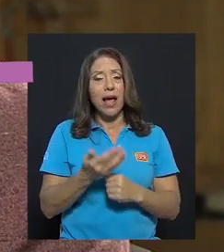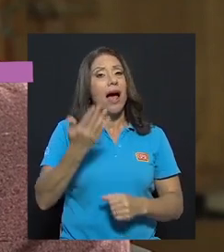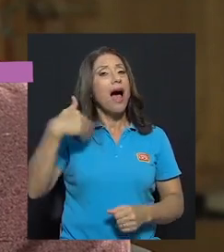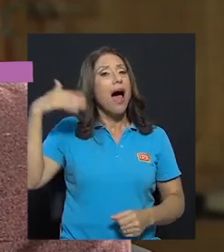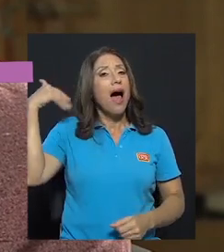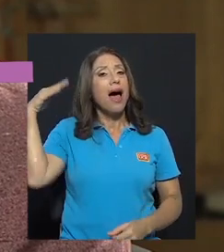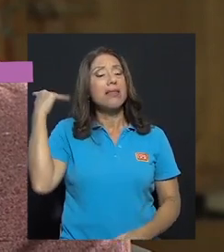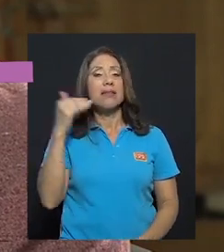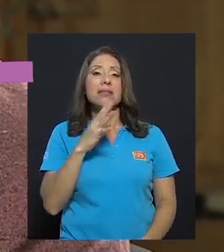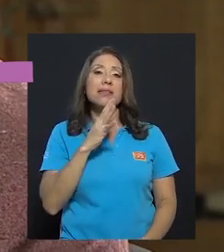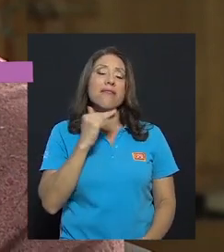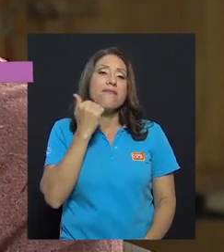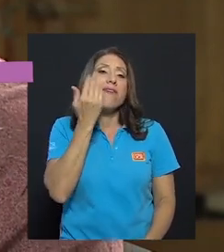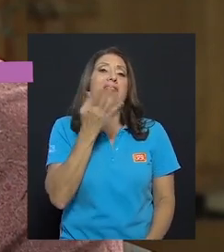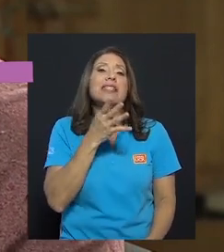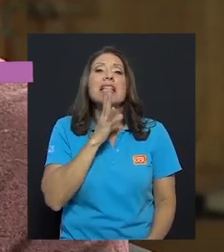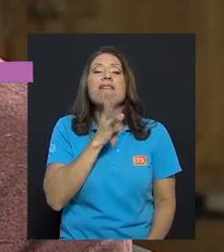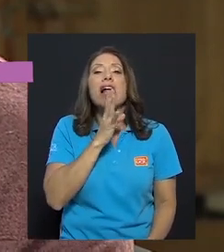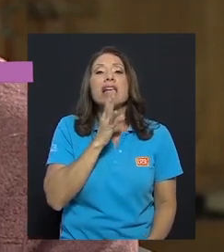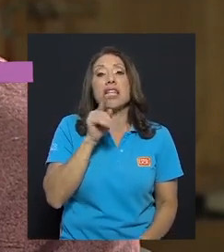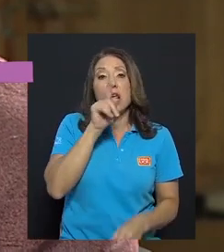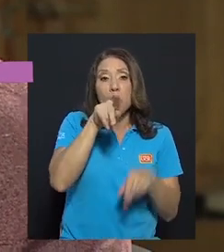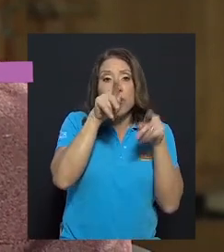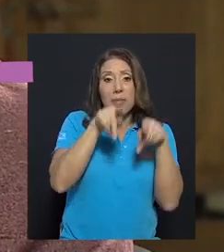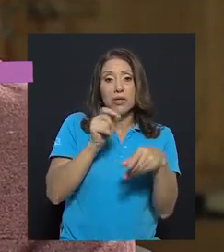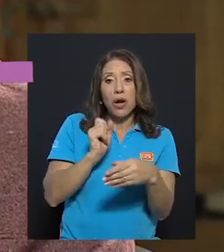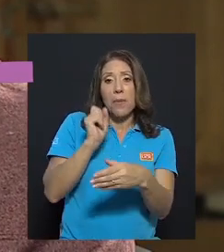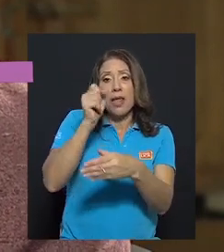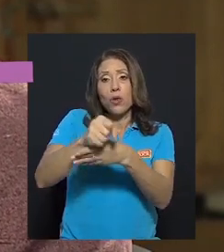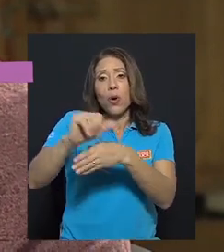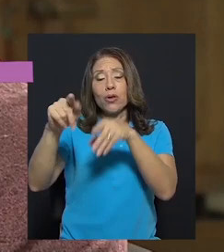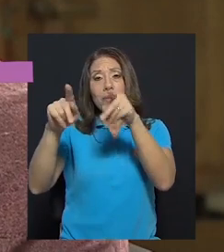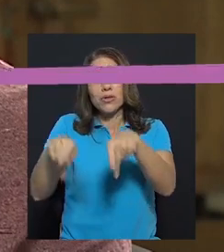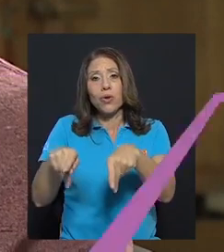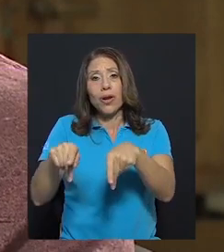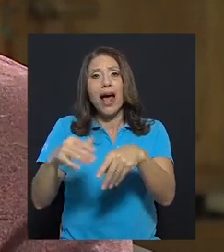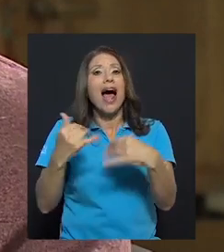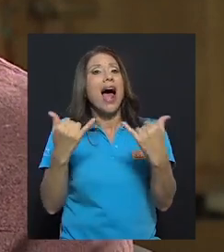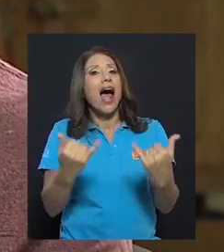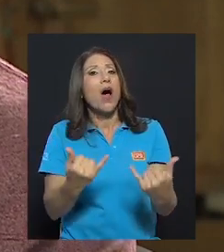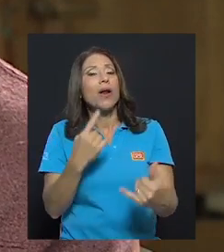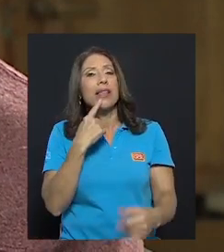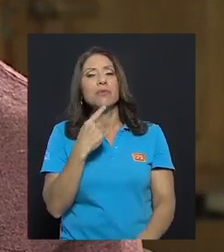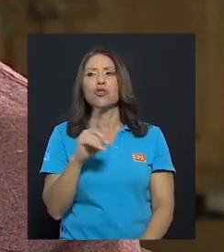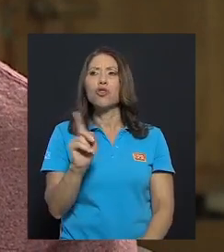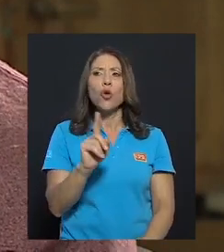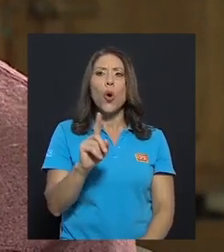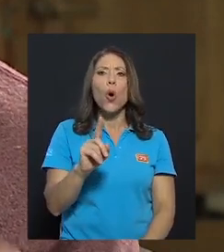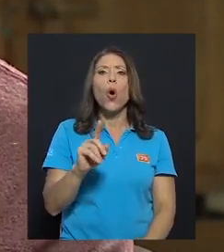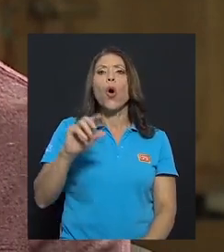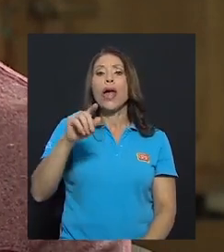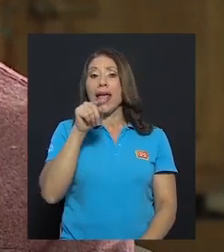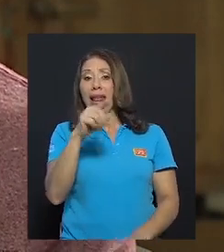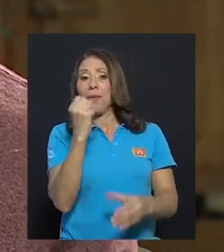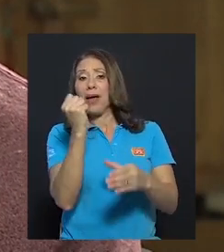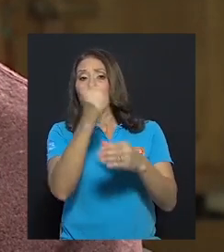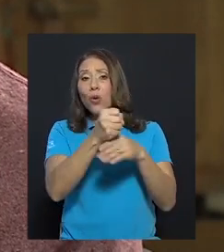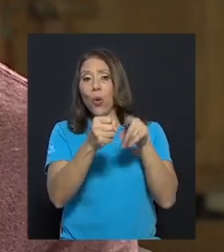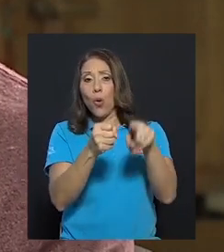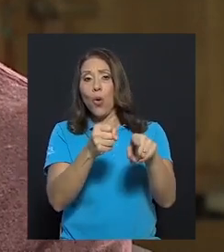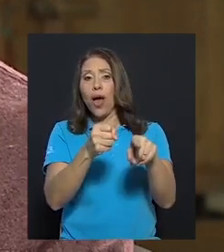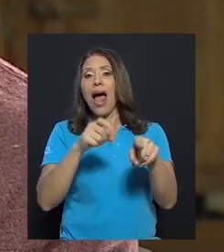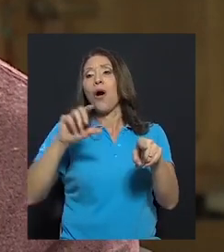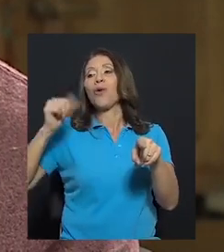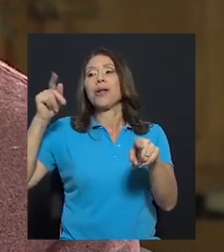Antes era muy fácil hablar de que alguien mató a alguien, ahora decimos no, parece que alguien le pagó para que lo matara, entonces indirectamente ya ahí